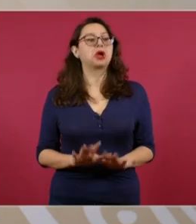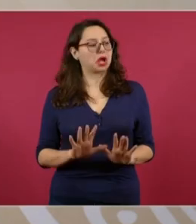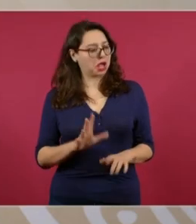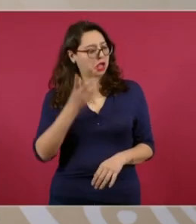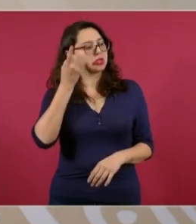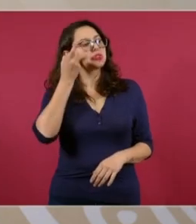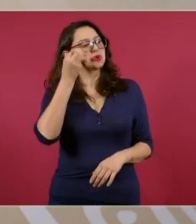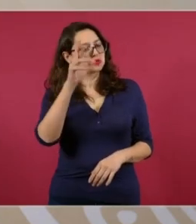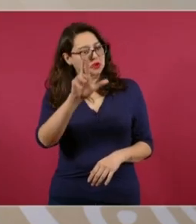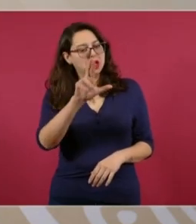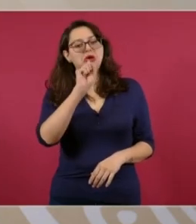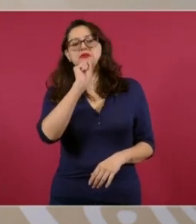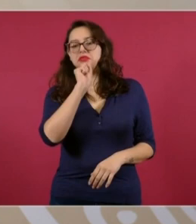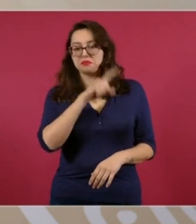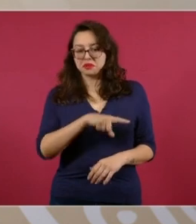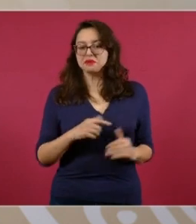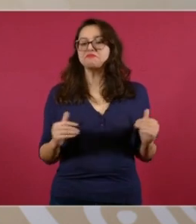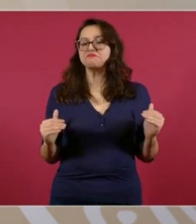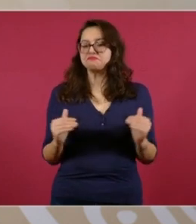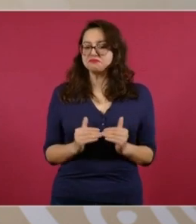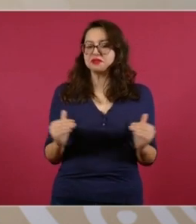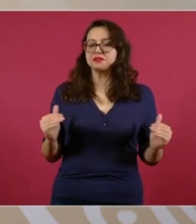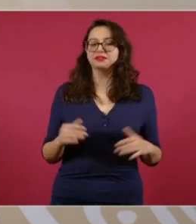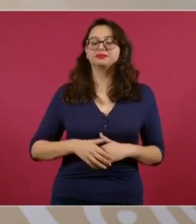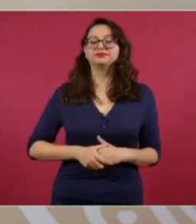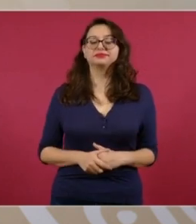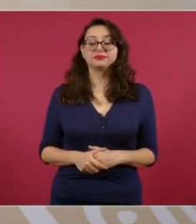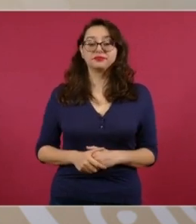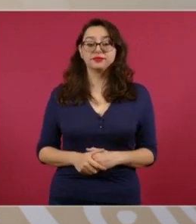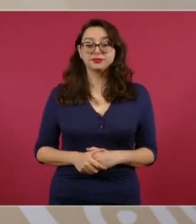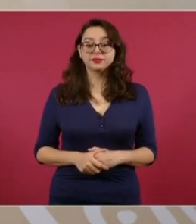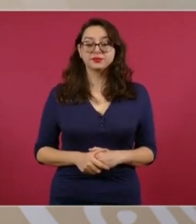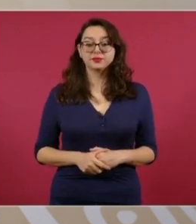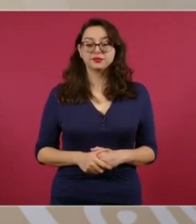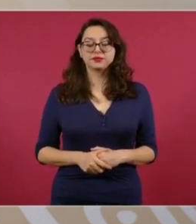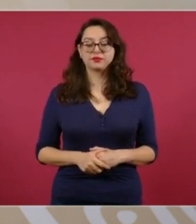Doctor en economía en Harvard. Doctor también en economía en Harvard. Ahorita que usted titula, ¿podría decirle que están